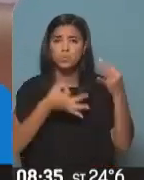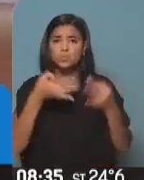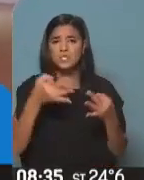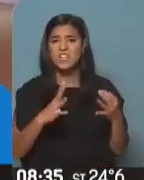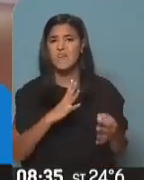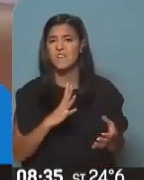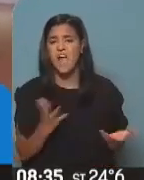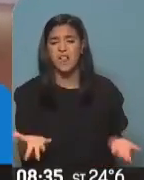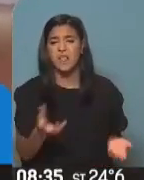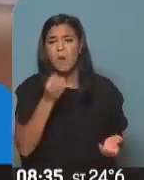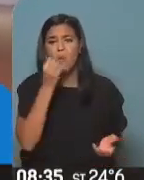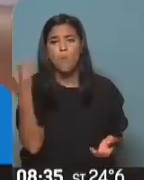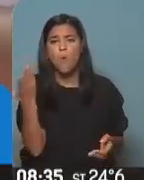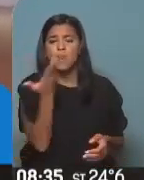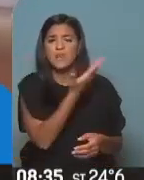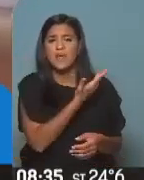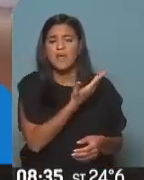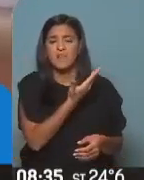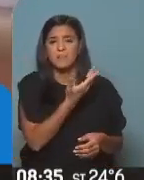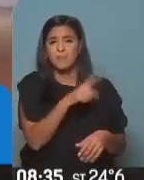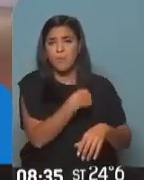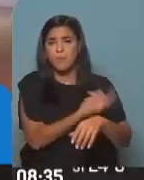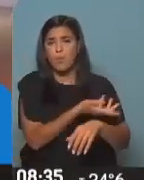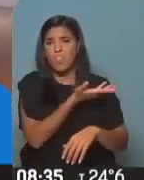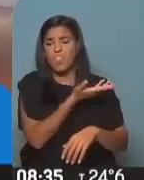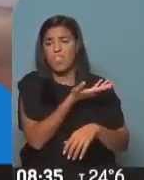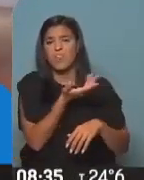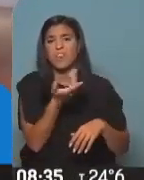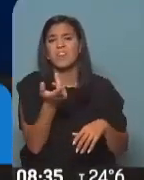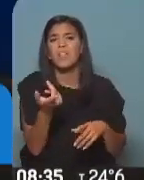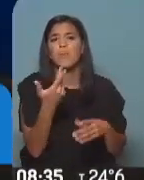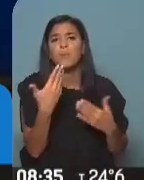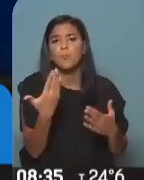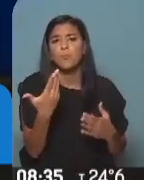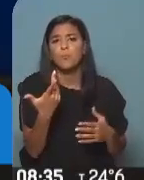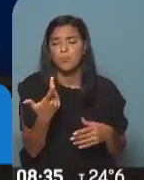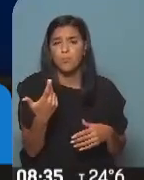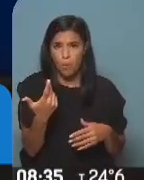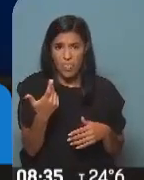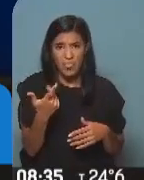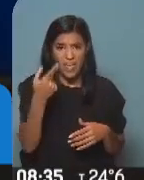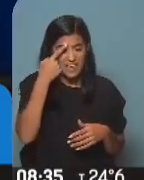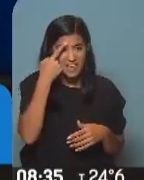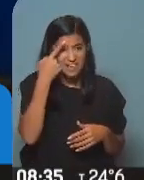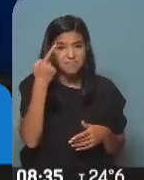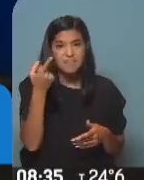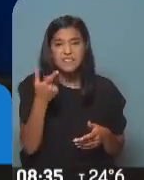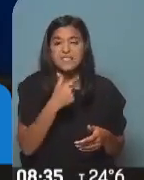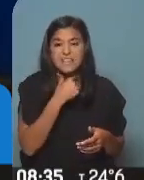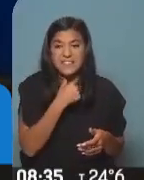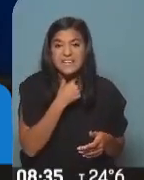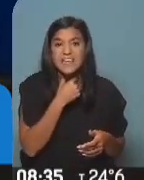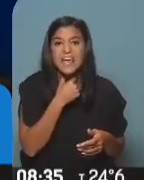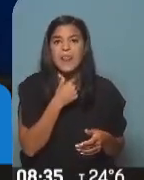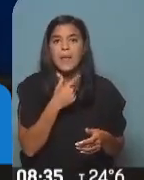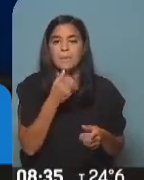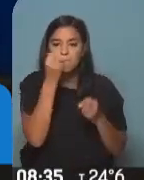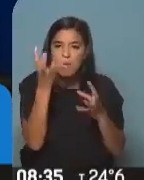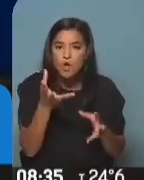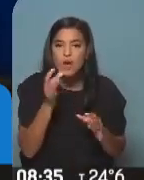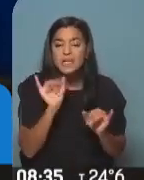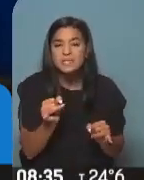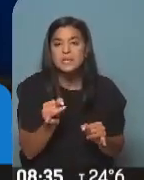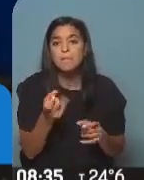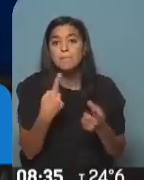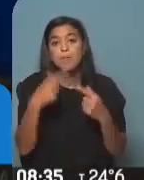¿Sí? Cualquier ejecutivo nacional, provincial o local puede tener las mejores intenciones. Puede tenerlas o puede no tenerlas. Ahora, si la